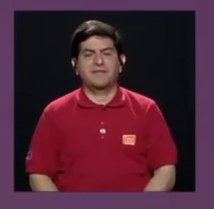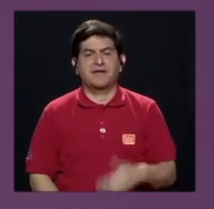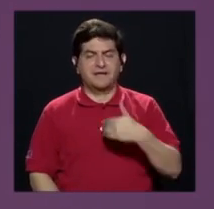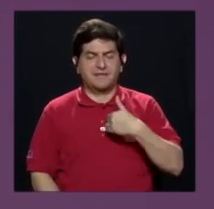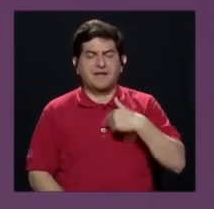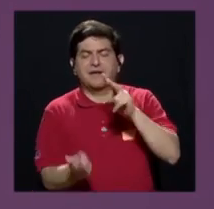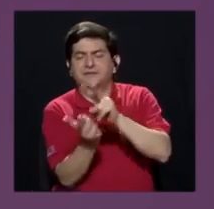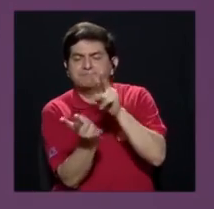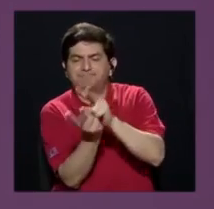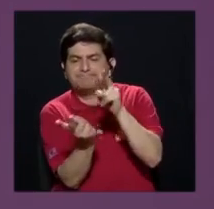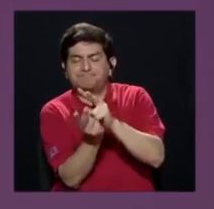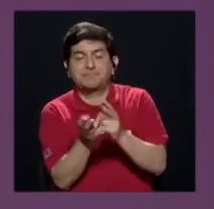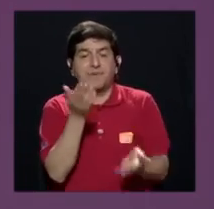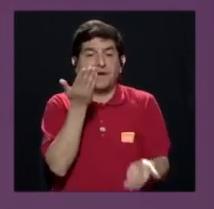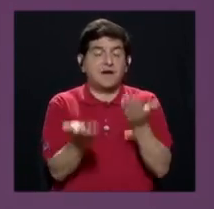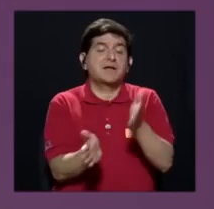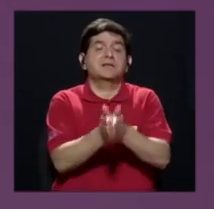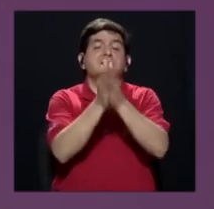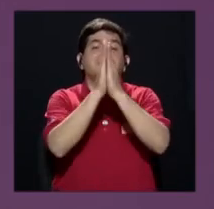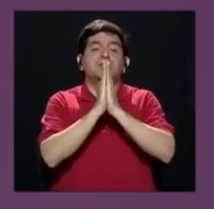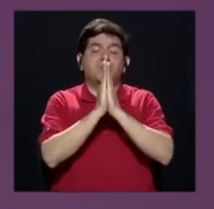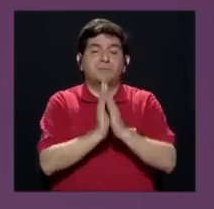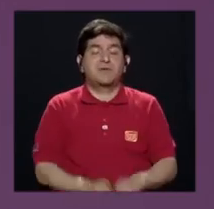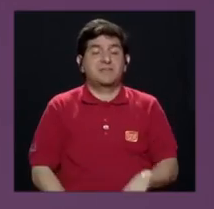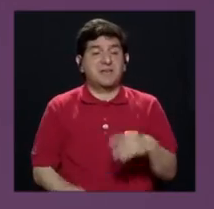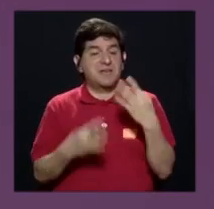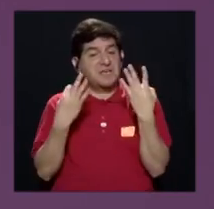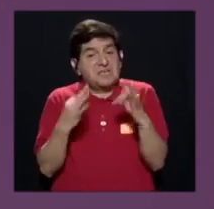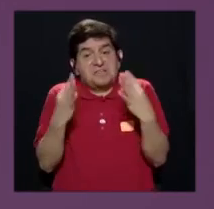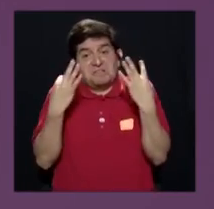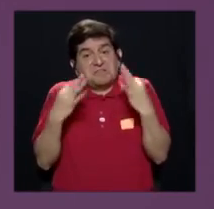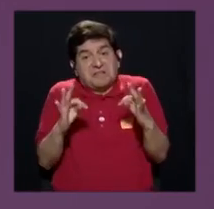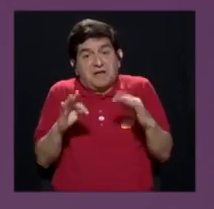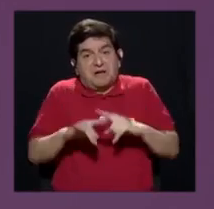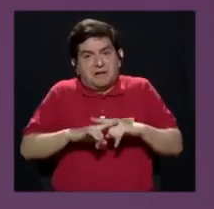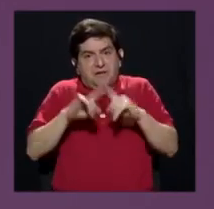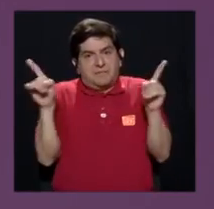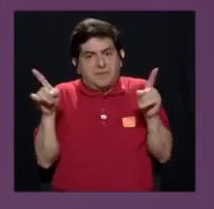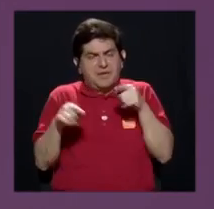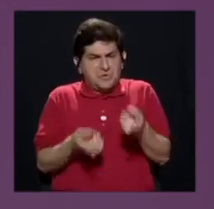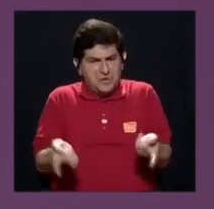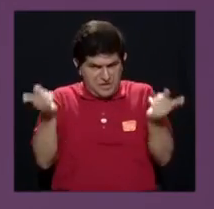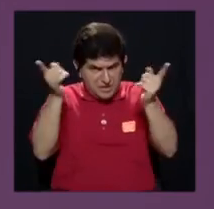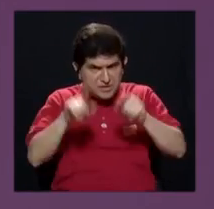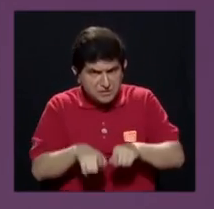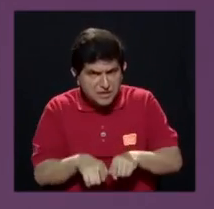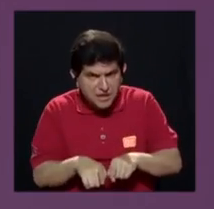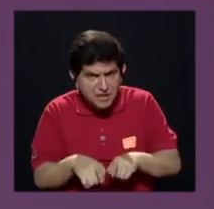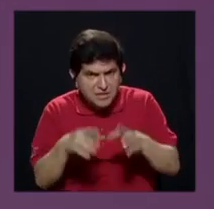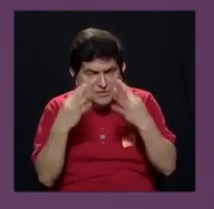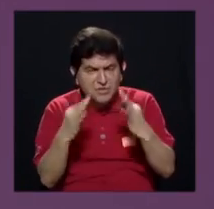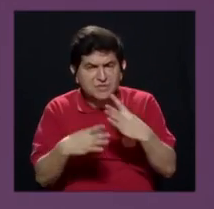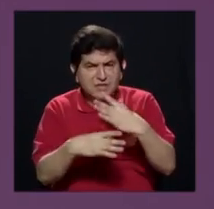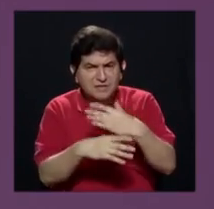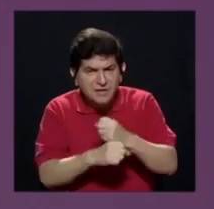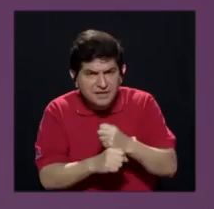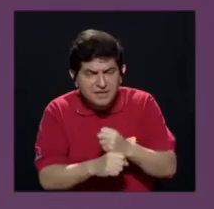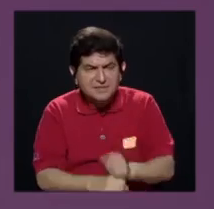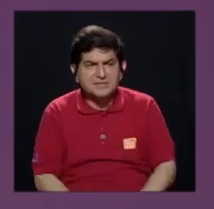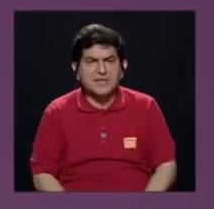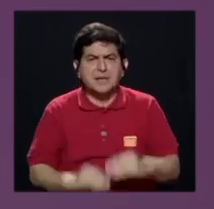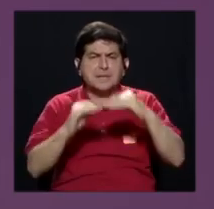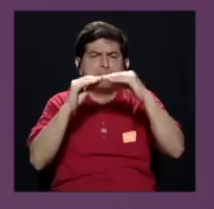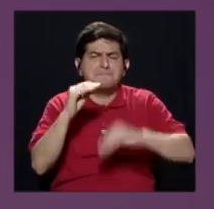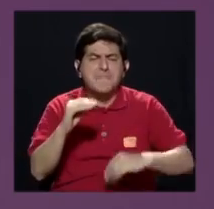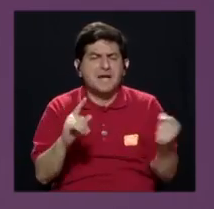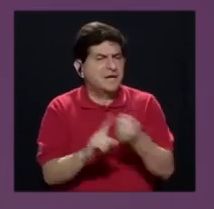un acto coital y puede que lo pida y puede que se arriesguen pero inclusive en esos casos tratar de hacerlo con la menor